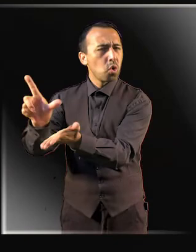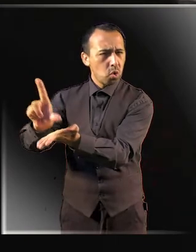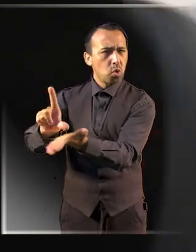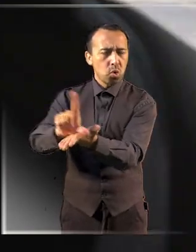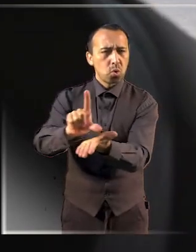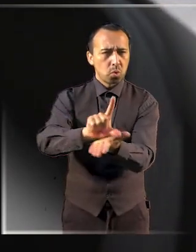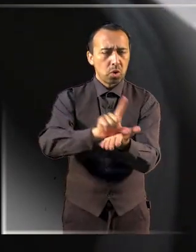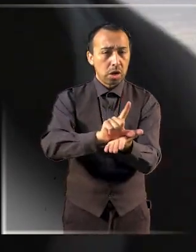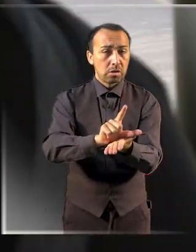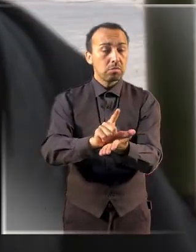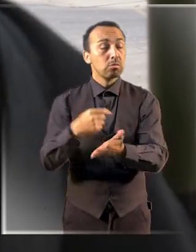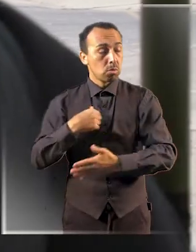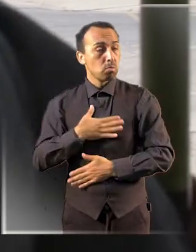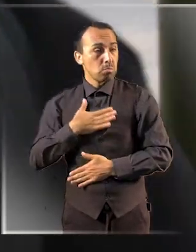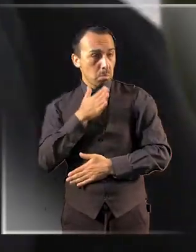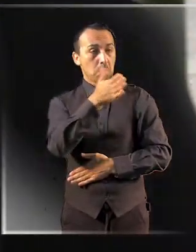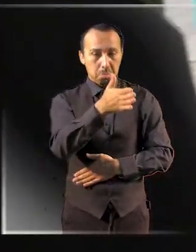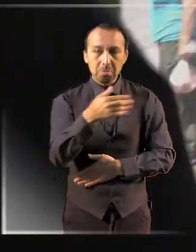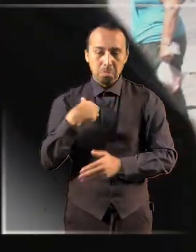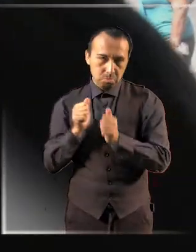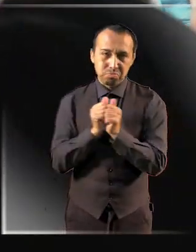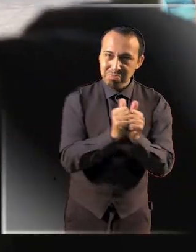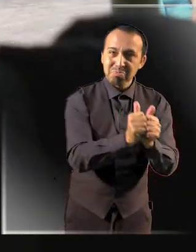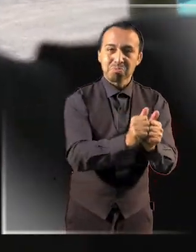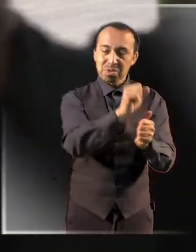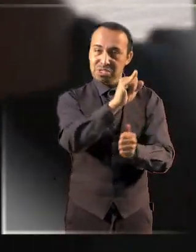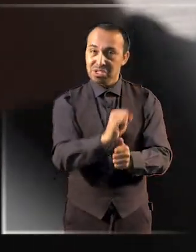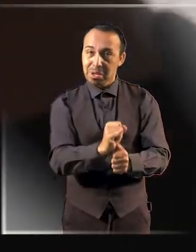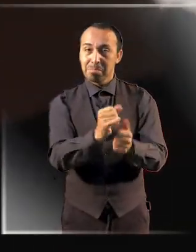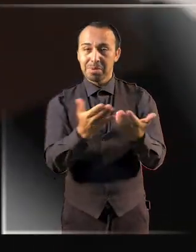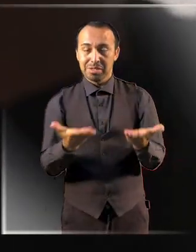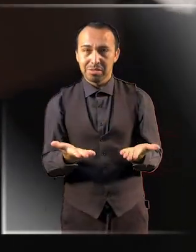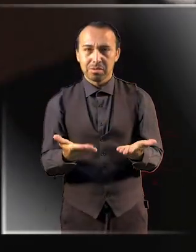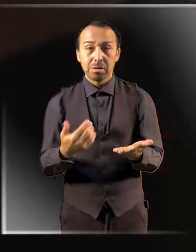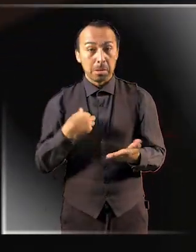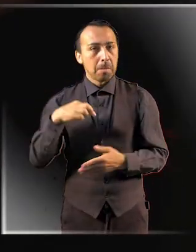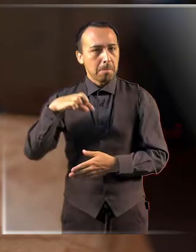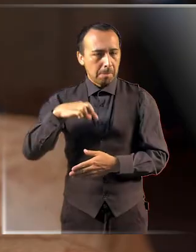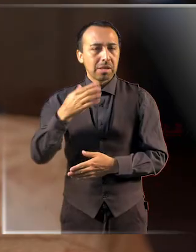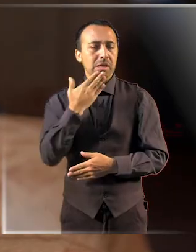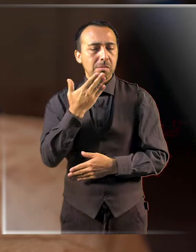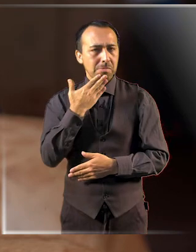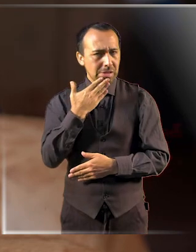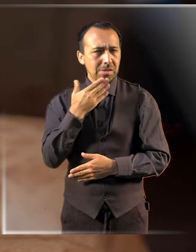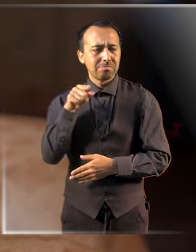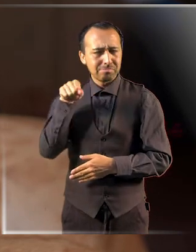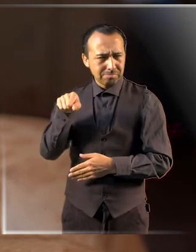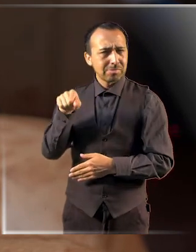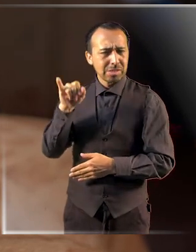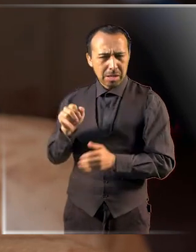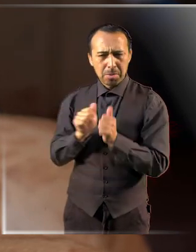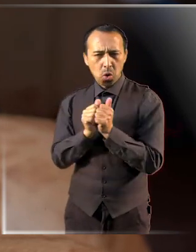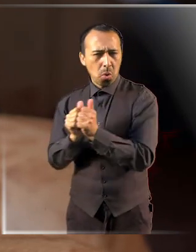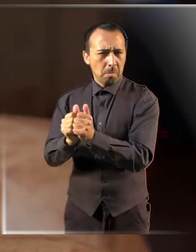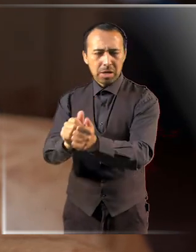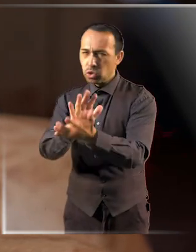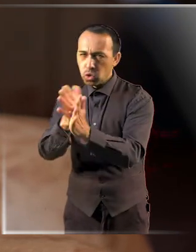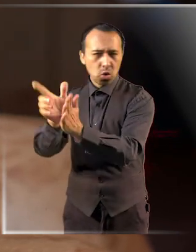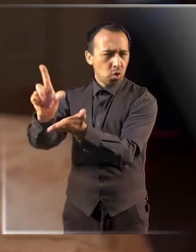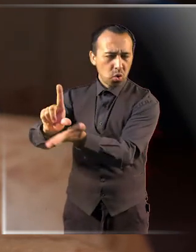Me acompaña a todo, a cualquier lado que vaya. Me acompaña. Mi papá también me acompaña a